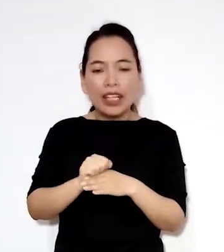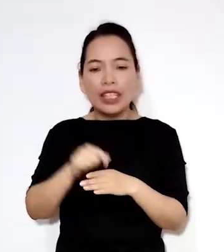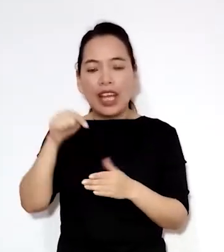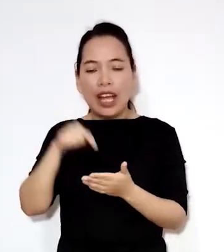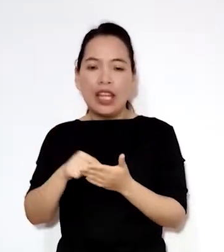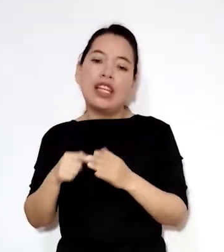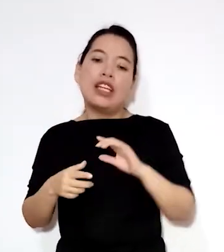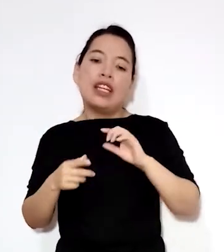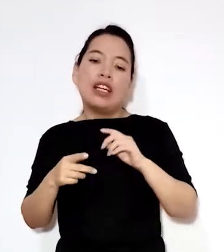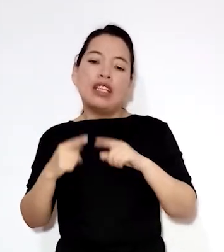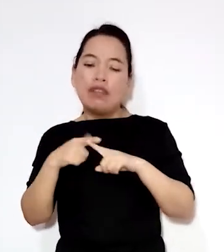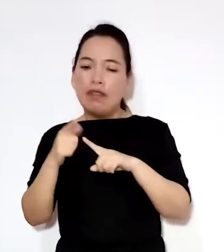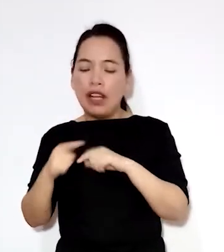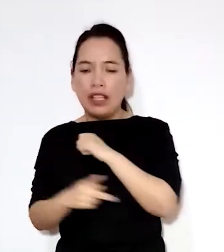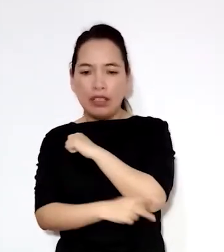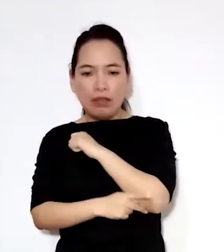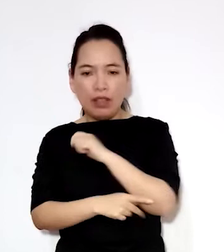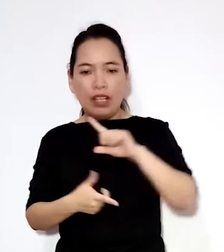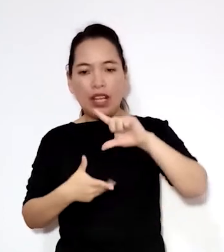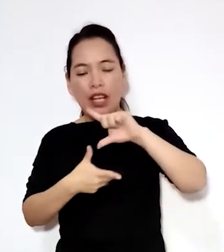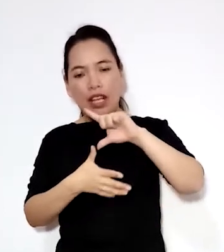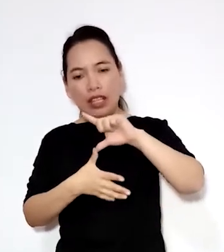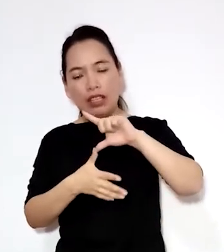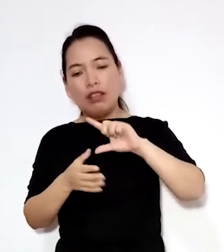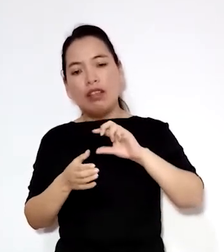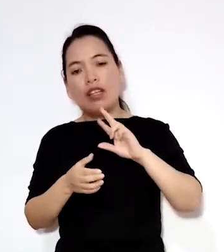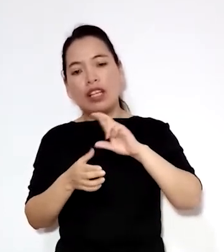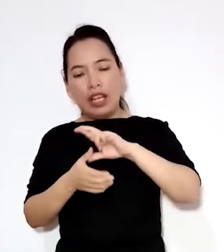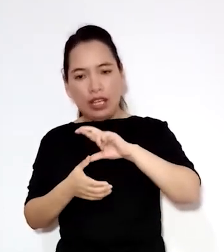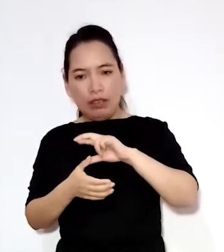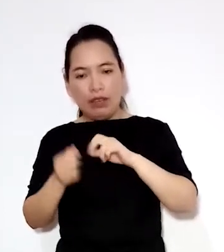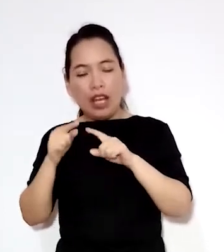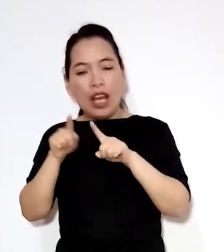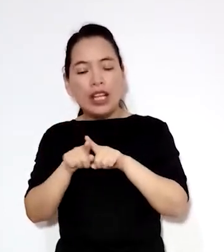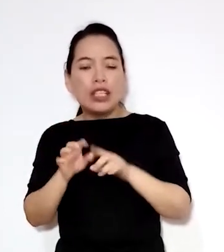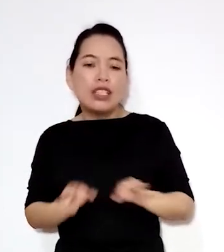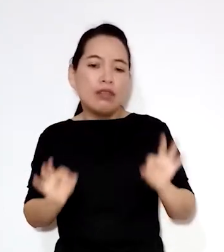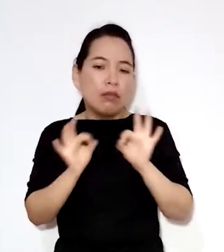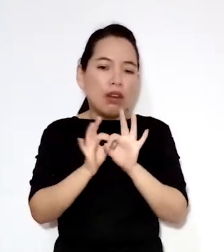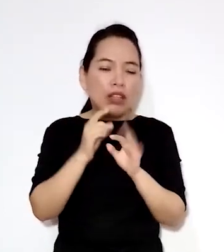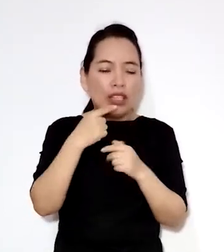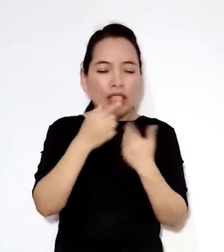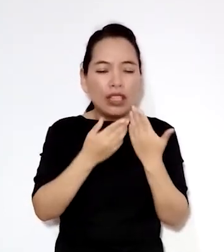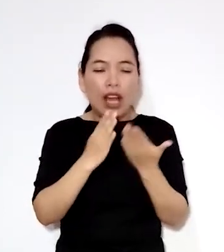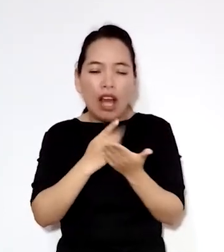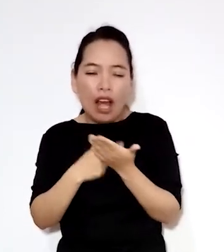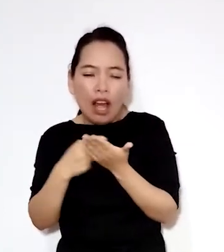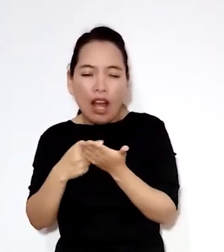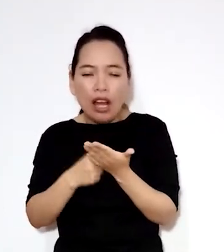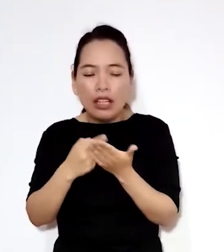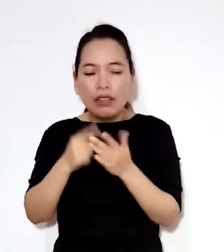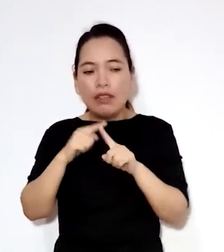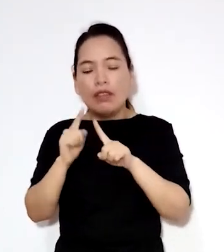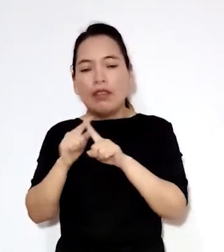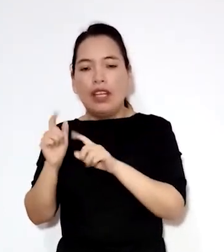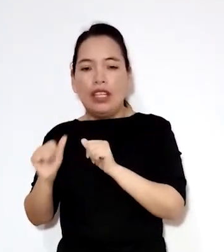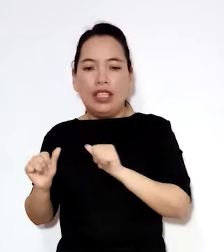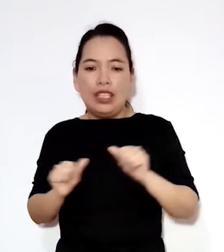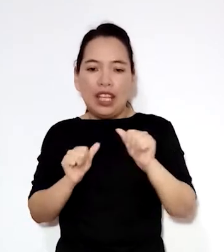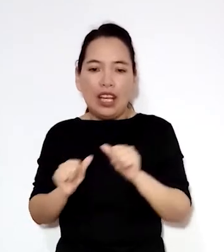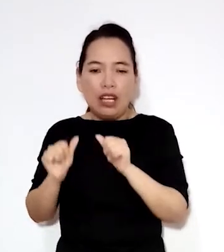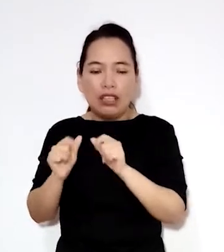Caribe. Y lo que hizo la CLADE fue abrir una consulta a distintos actores, como organizaciones de la sociedad